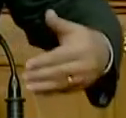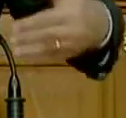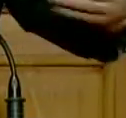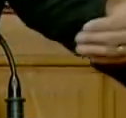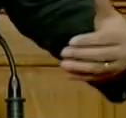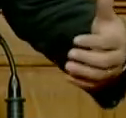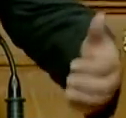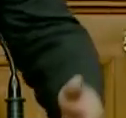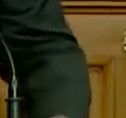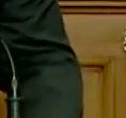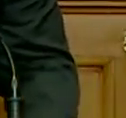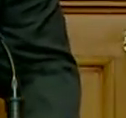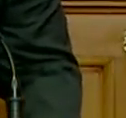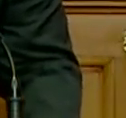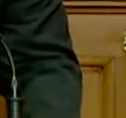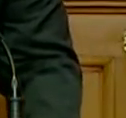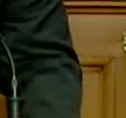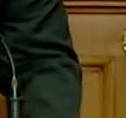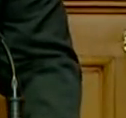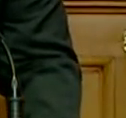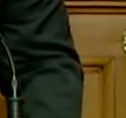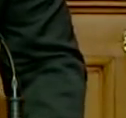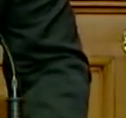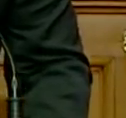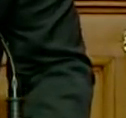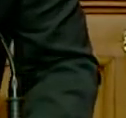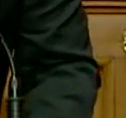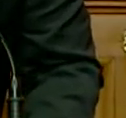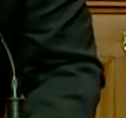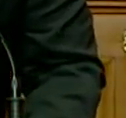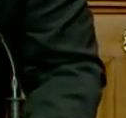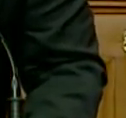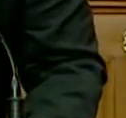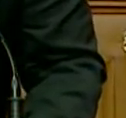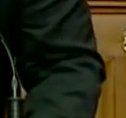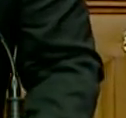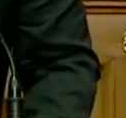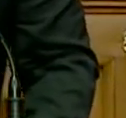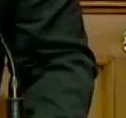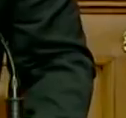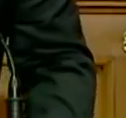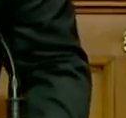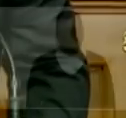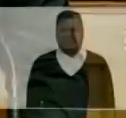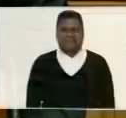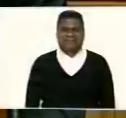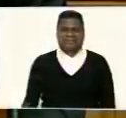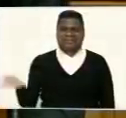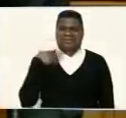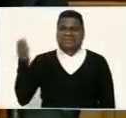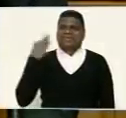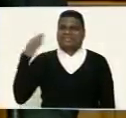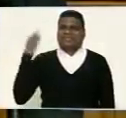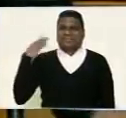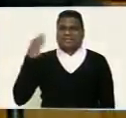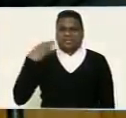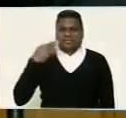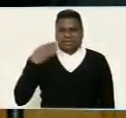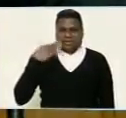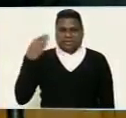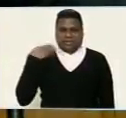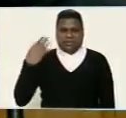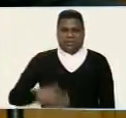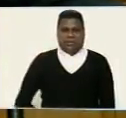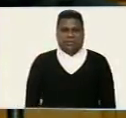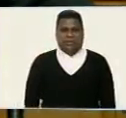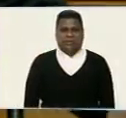hay que continuar, es el nuevo comienzo. María Gabriela lo dijo, nuevo comienzo. Lo dijo